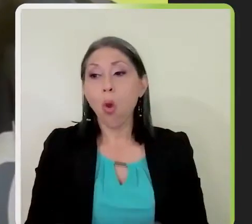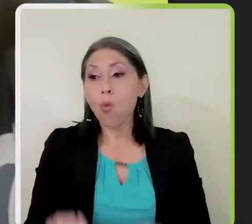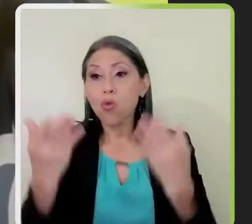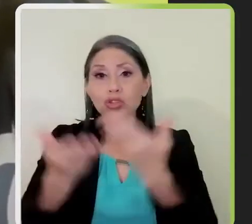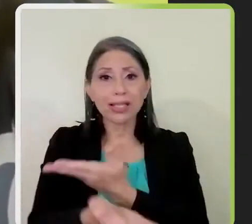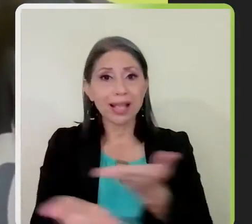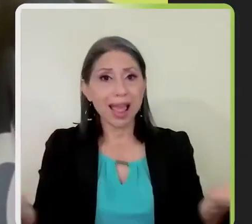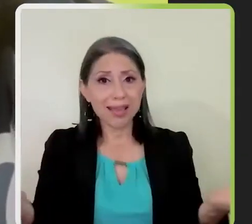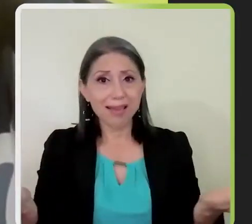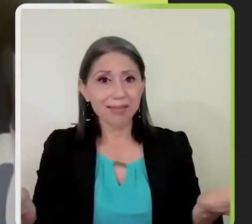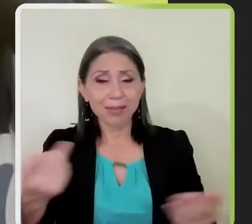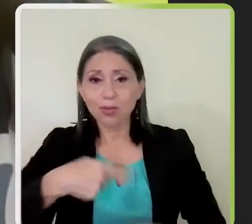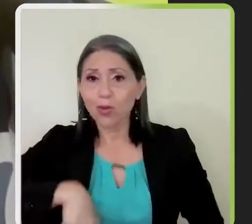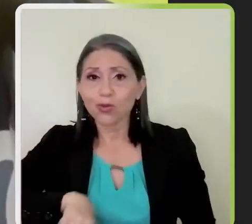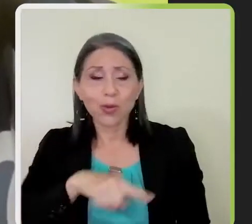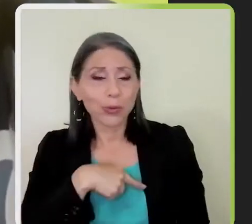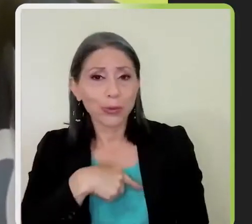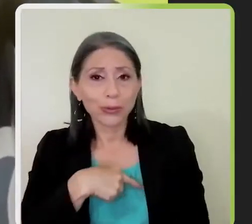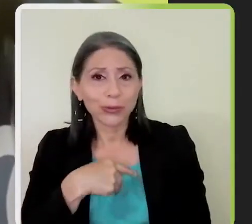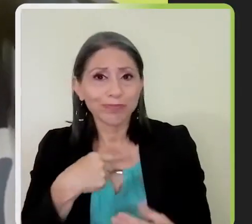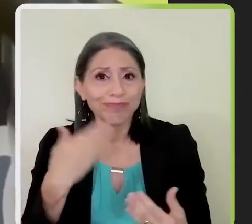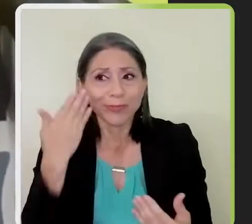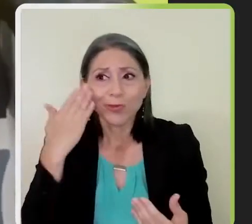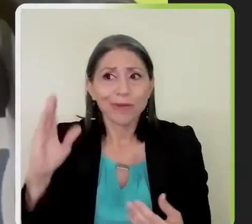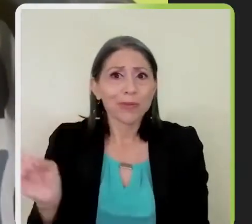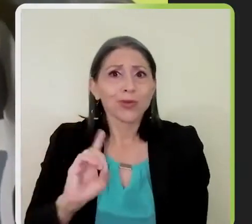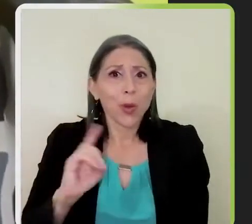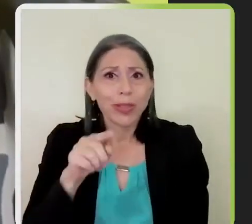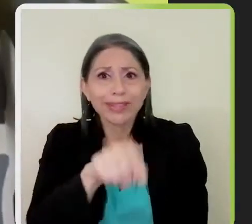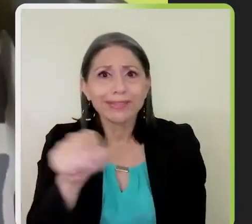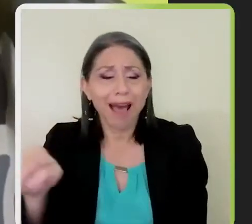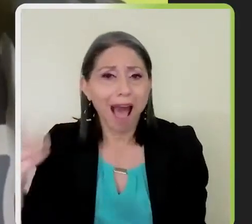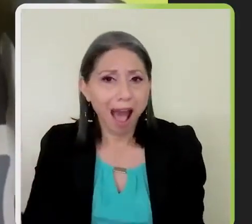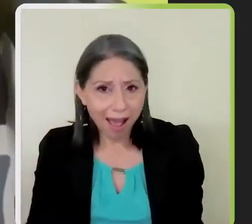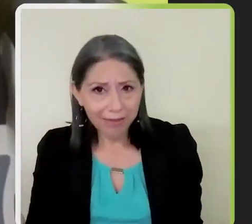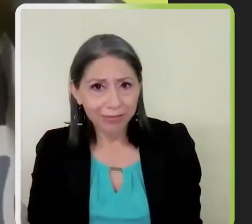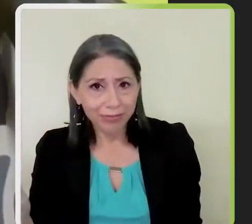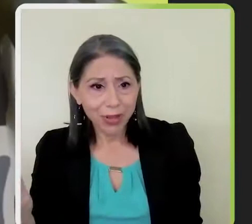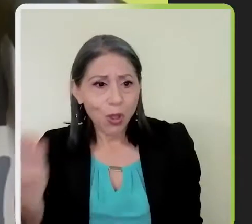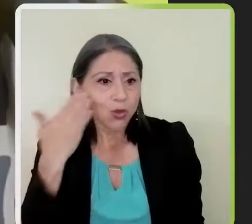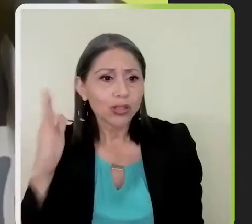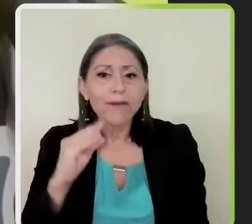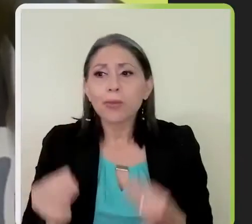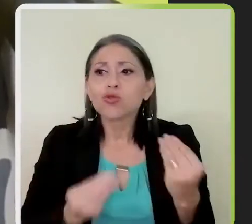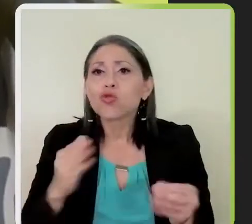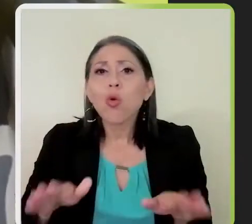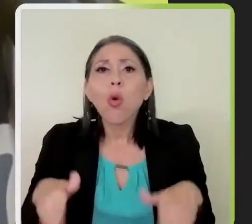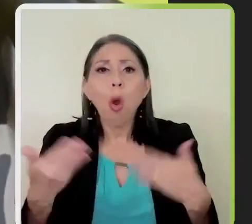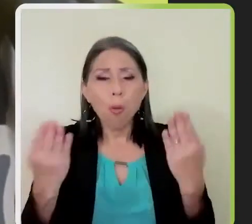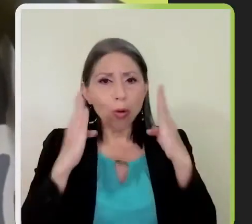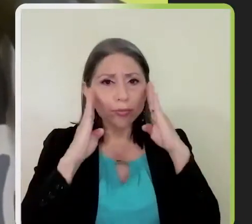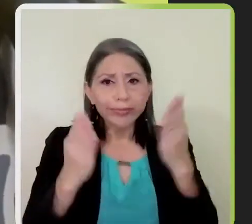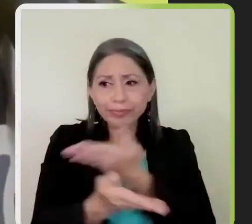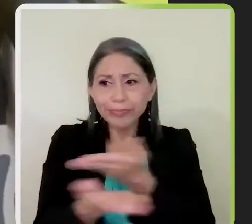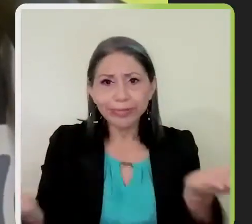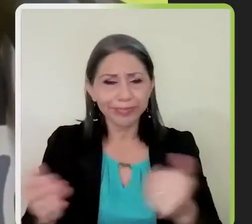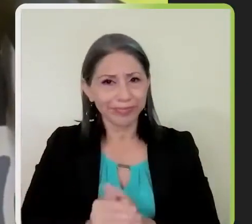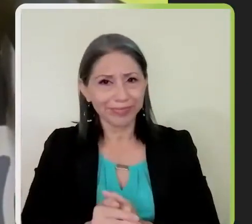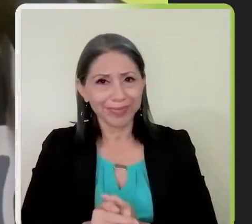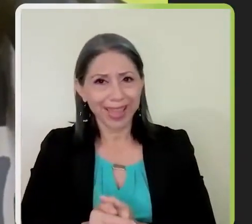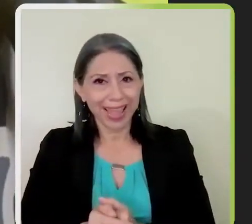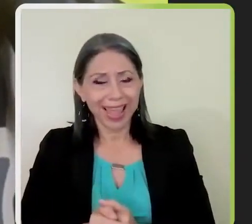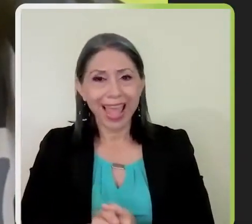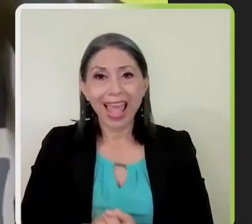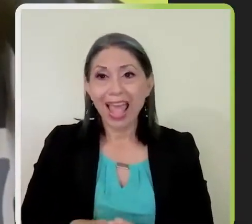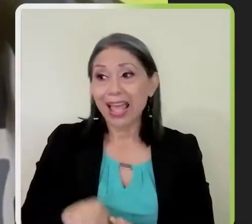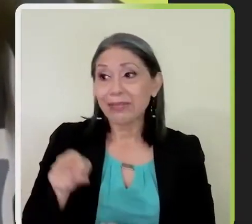ellas nosotros no teníamos cómo ni saber dónde estaban, ni tal vez cómo llegar a ellas. Ese mapeo del